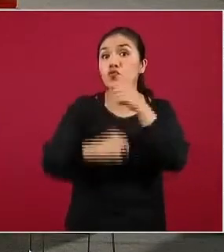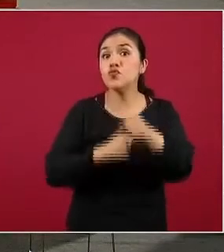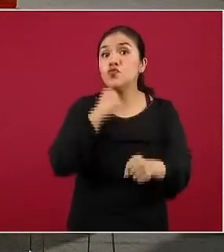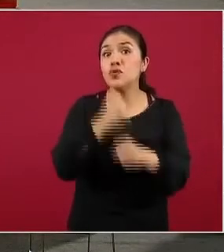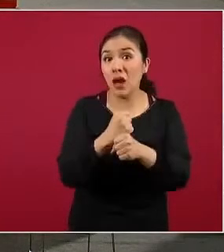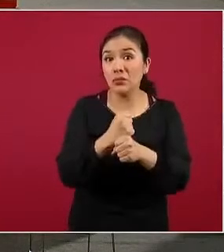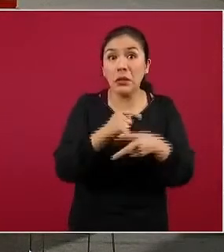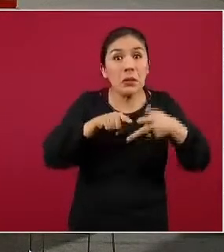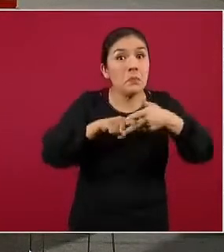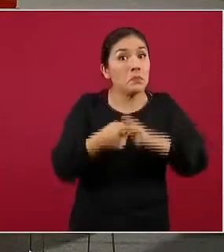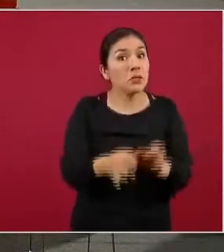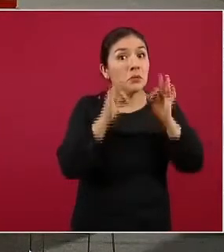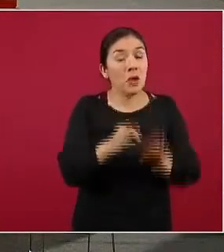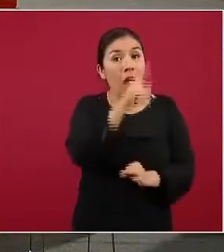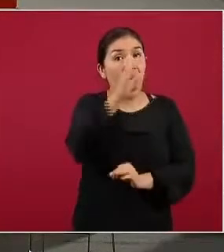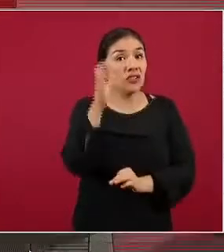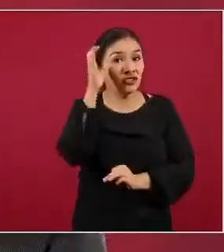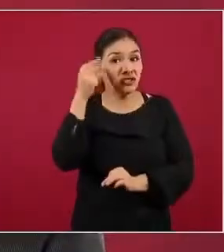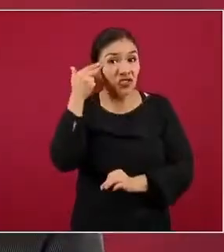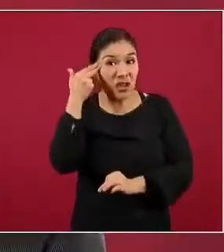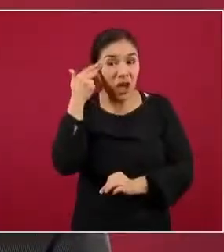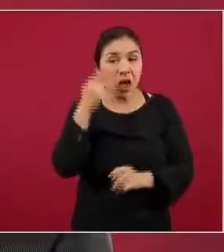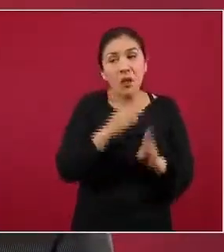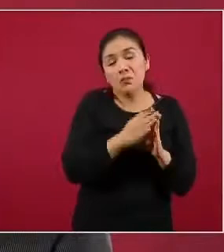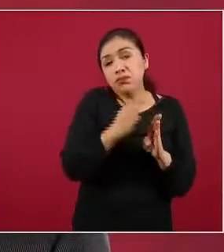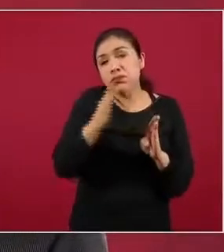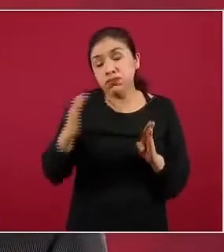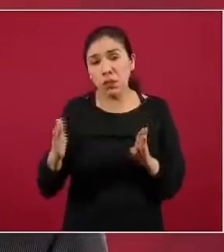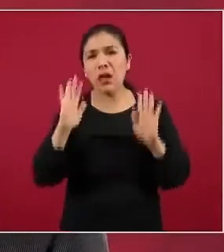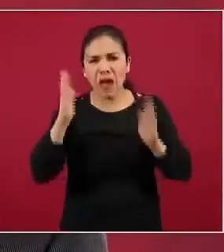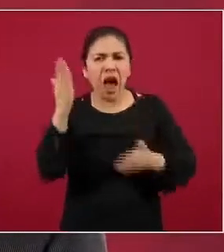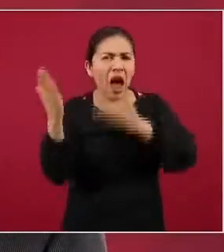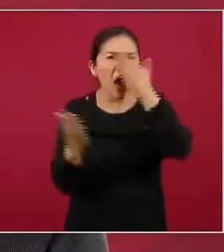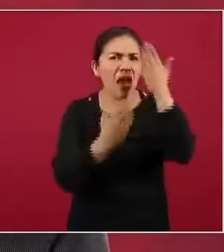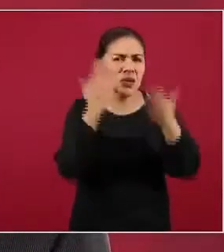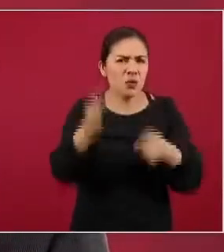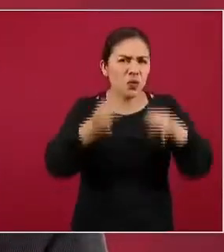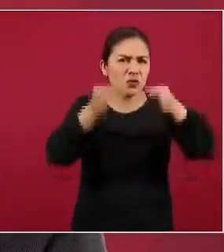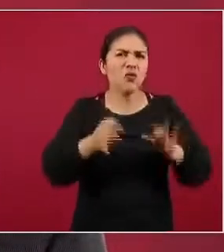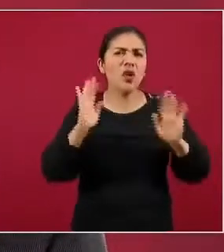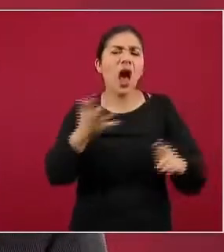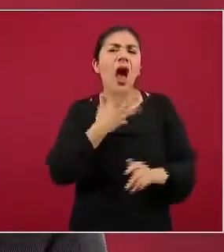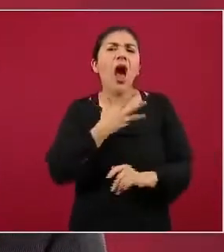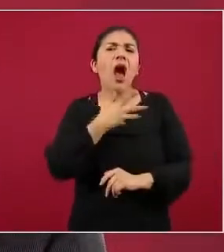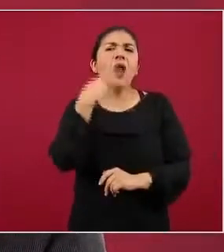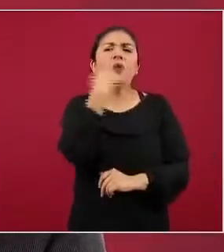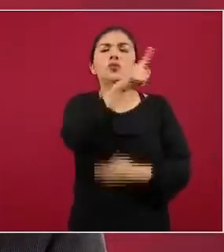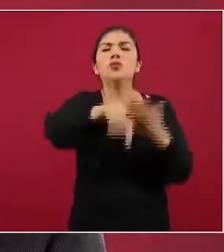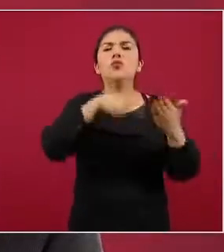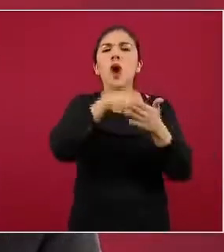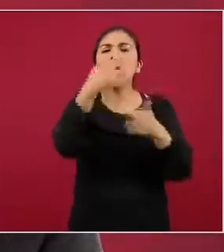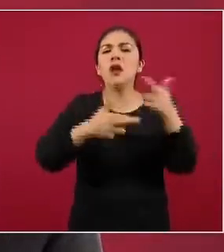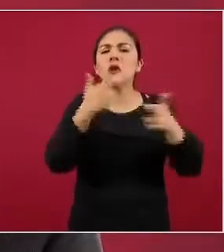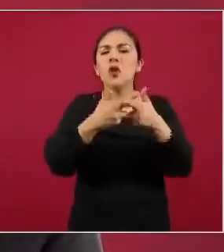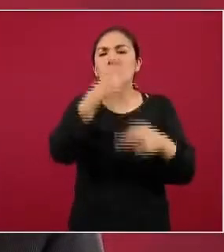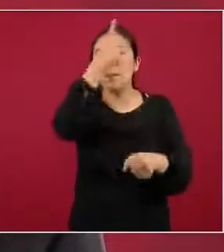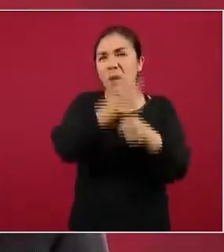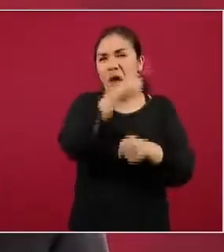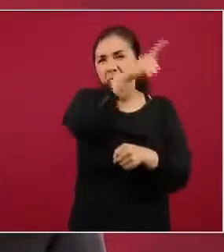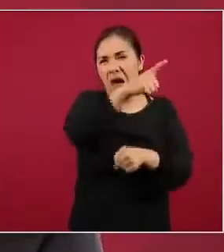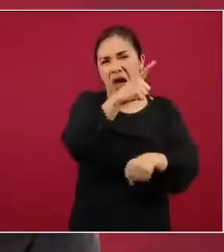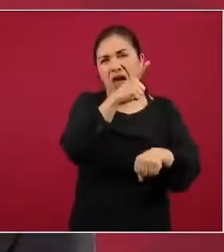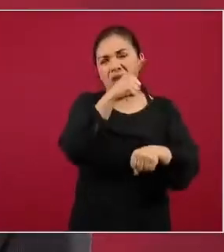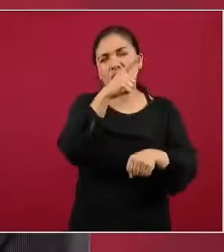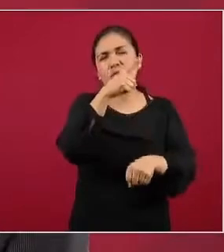desde su inicio en China. Hay algunos estudios que se hicieron originalmente en la región primariamente afectada, en